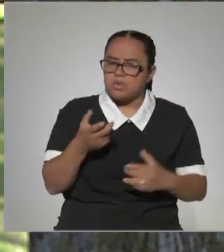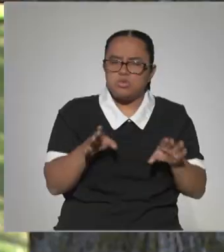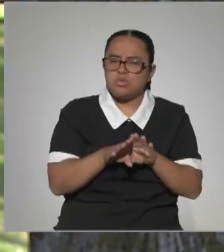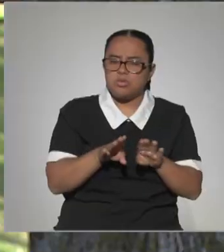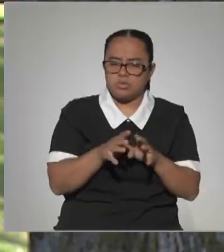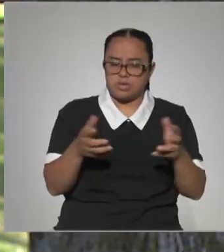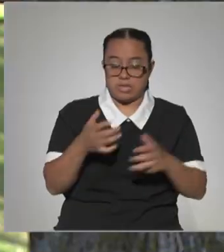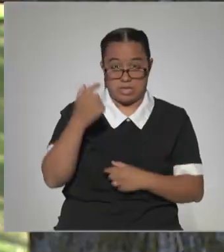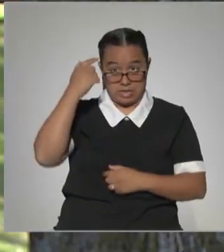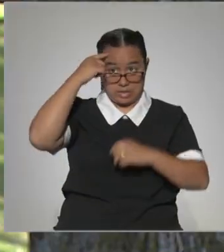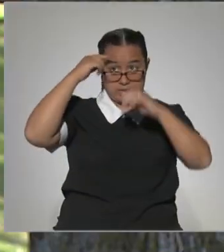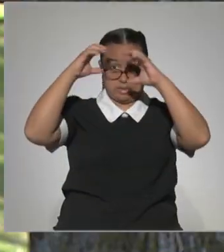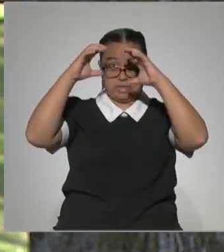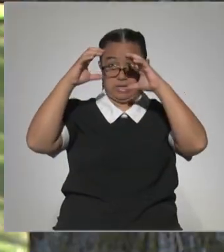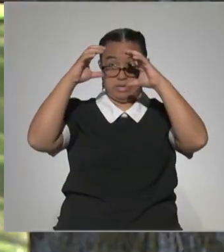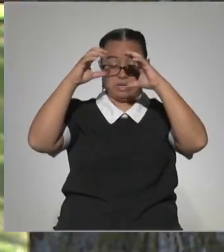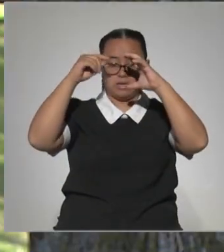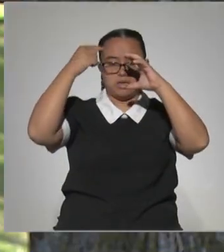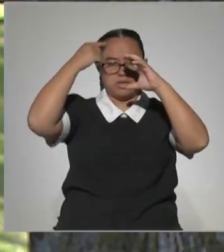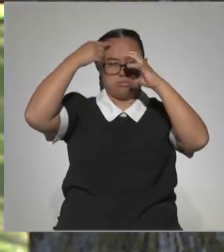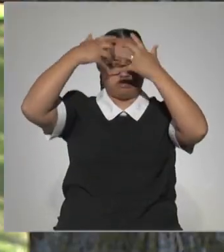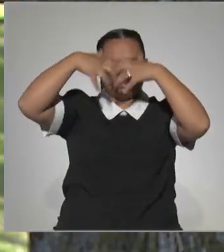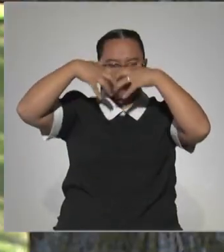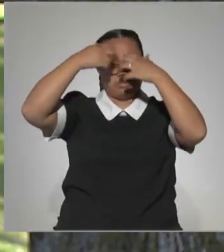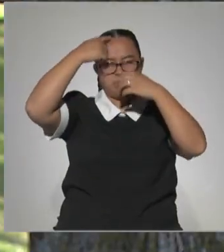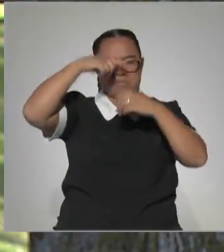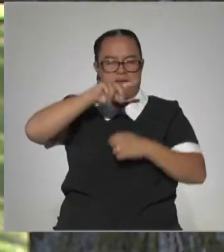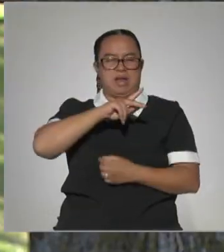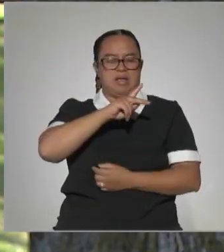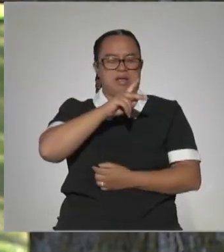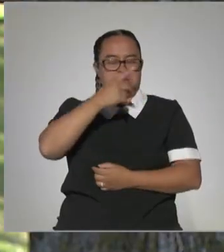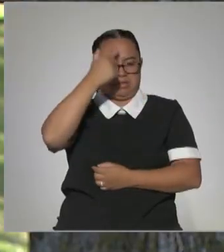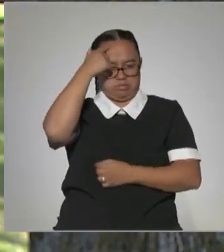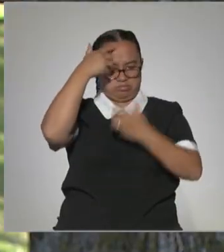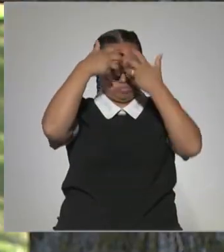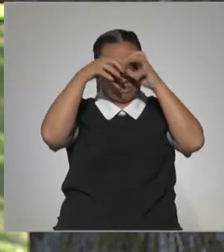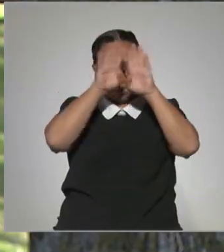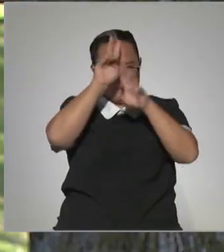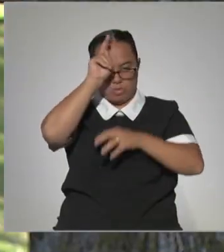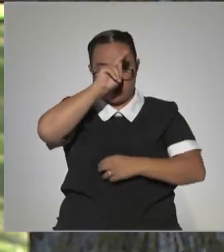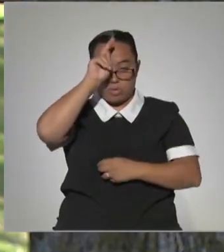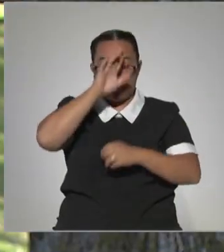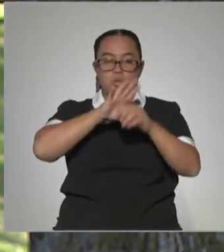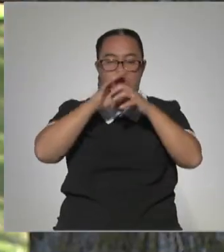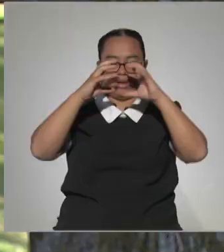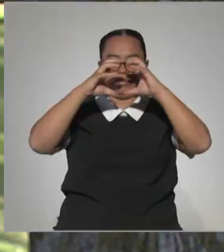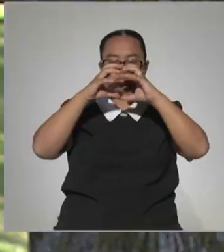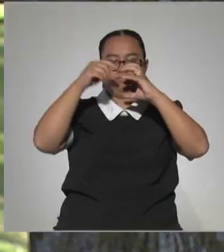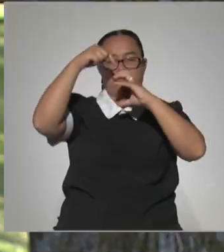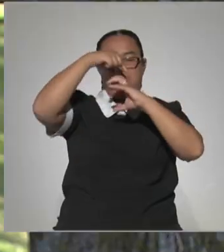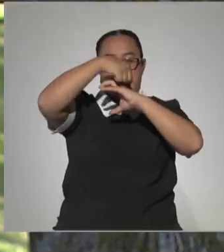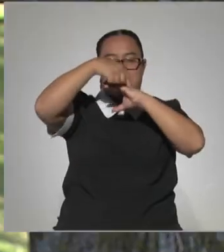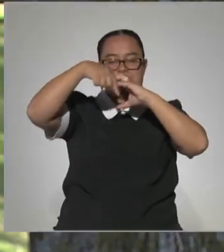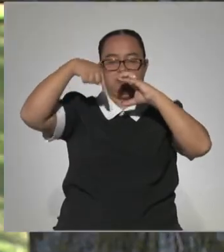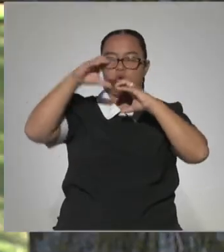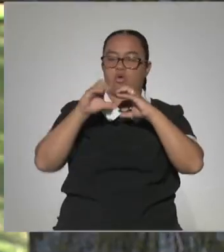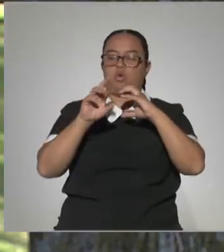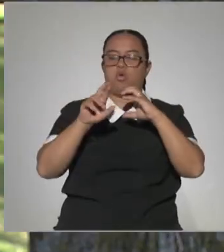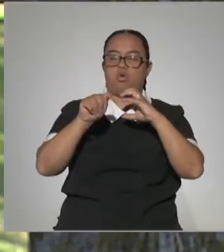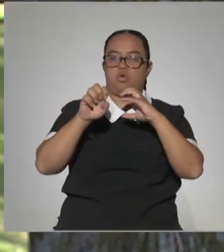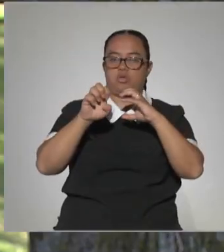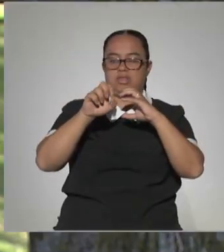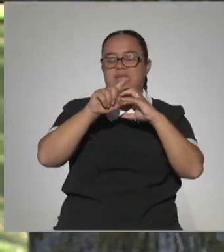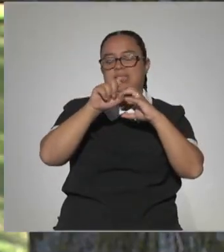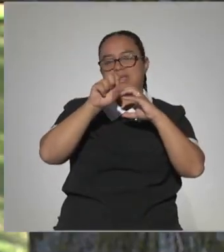cerebro inactiva nuestra parte racional. La parte más racional del cerebro es la corteza cerebral y justamente el